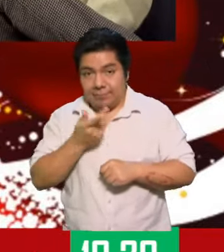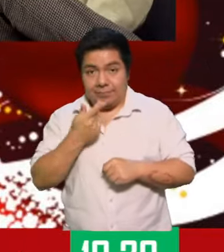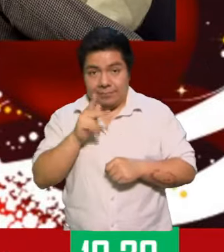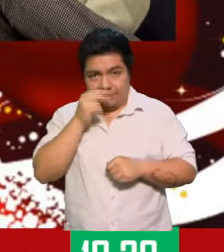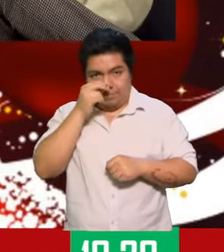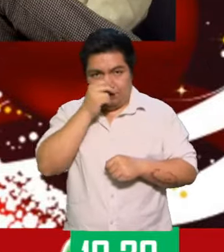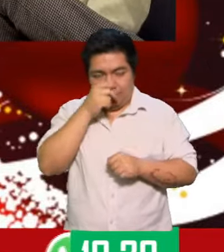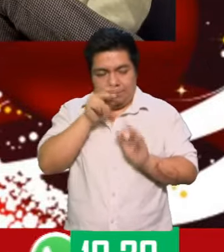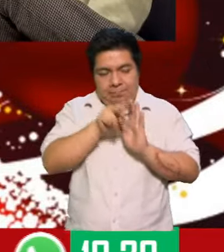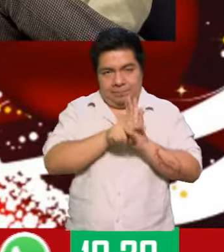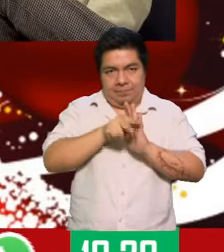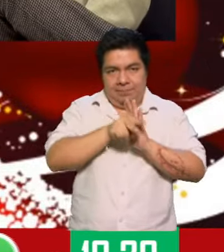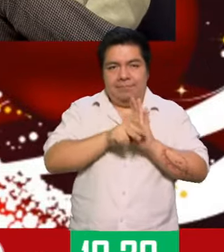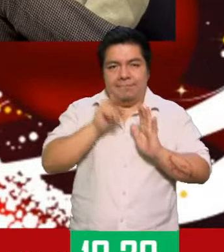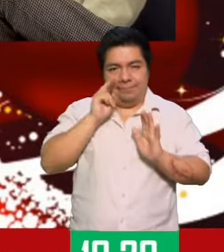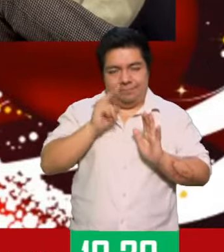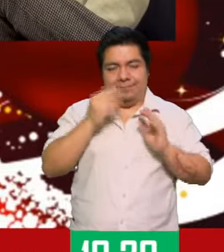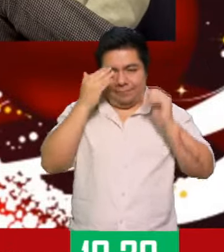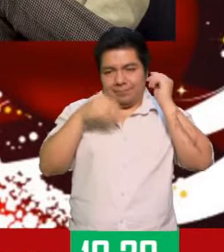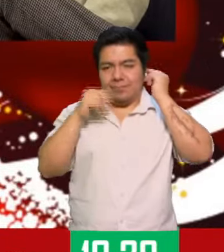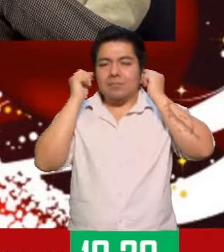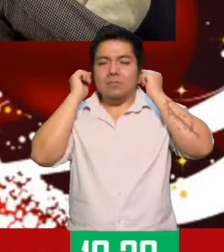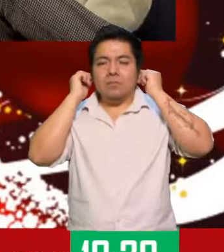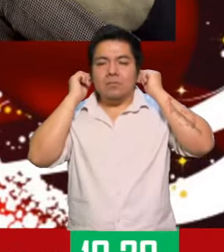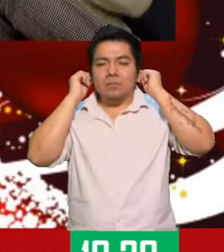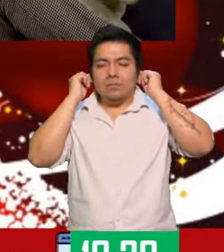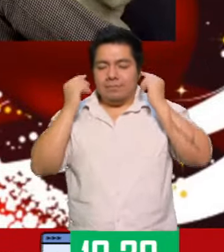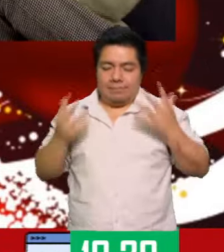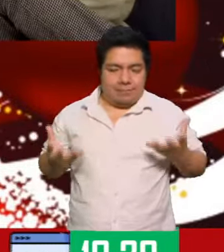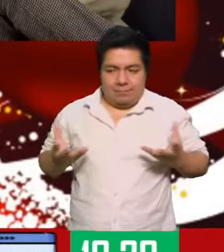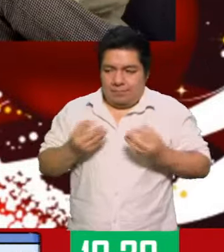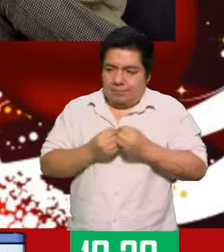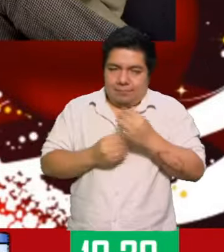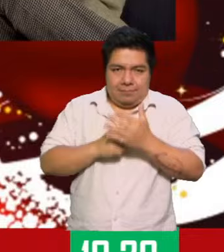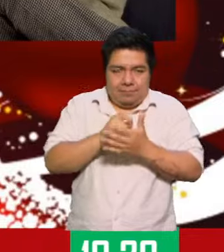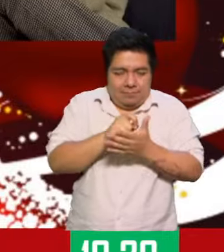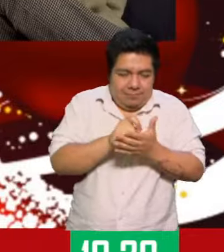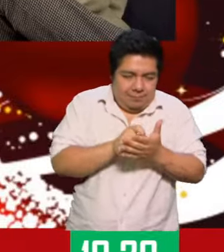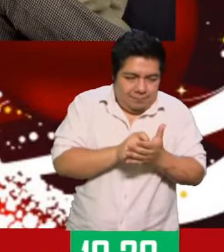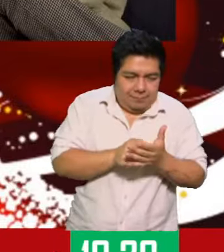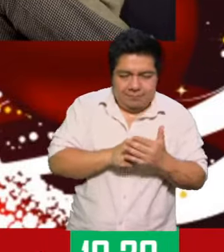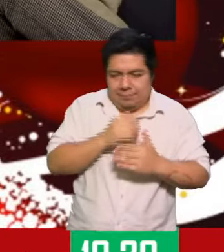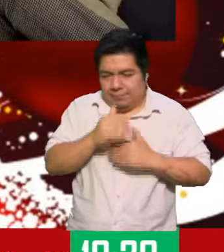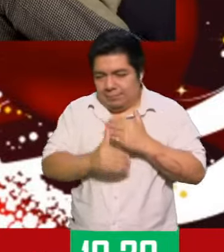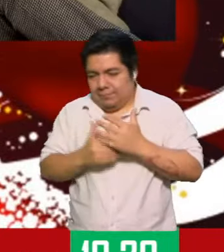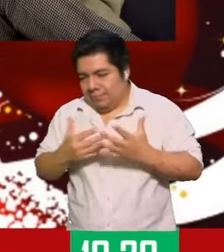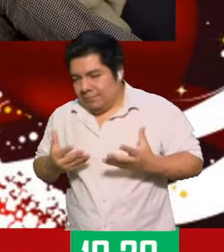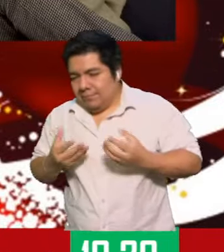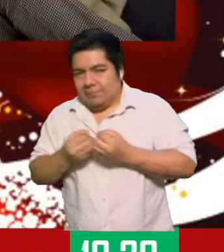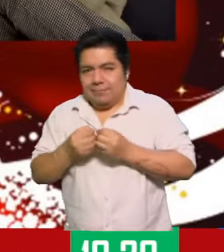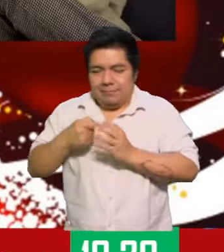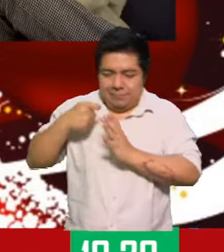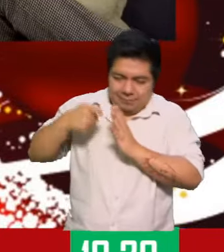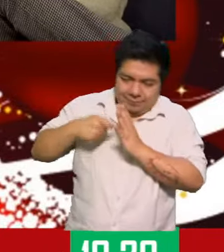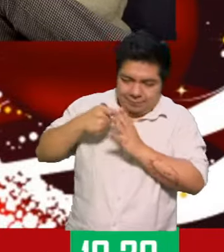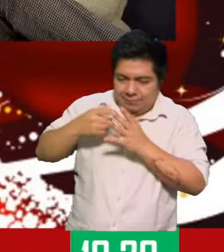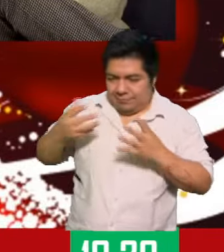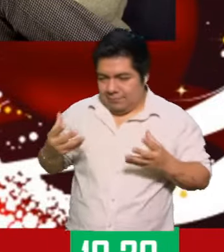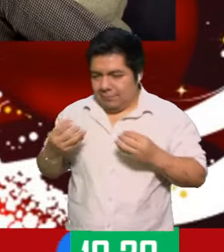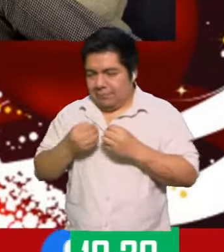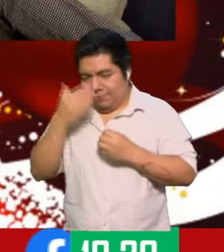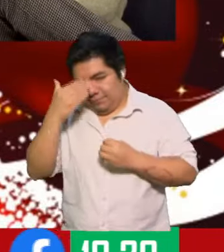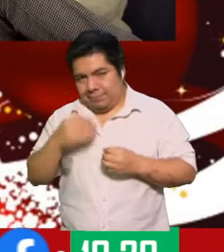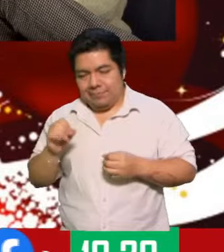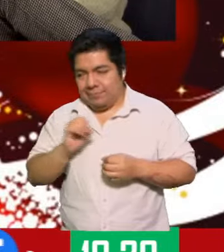sí la alcanzó a ver eh Bueno de hecho todo el proceso lo hicimos juntos desde la escritura del guión Obviamente el rodaje y y después